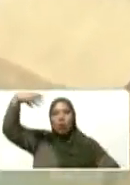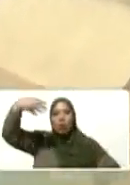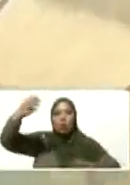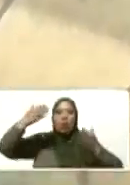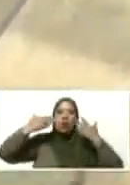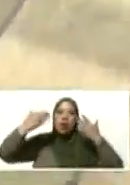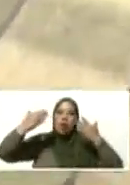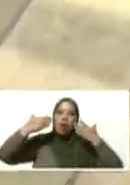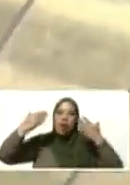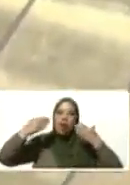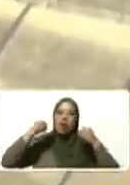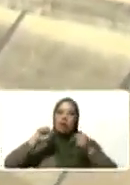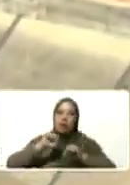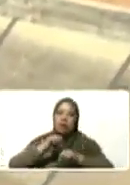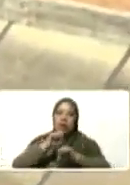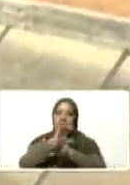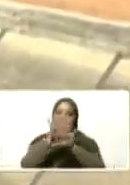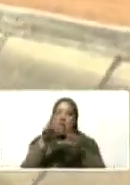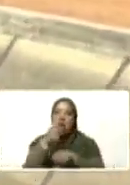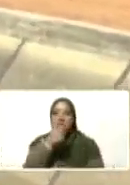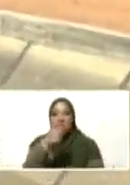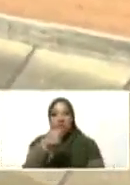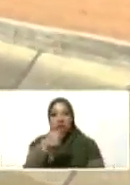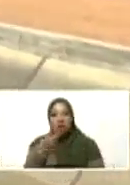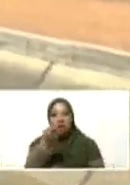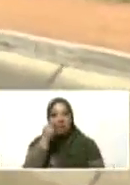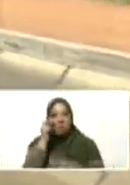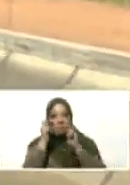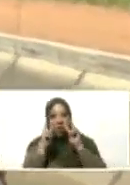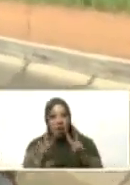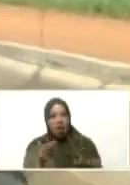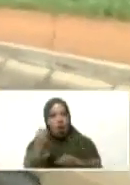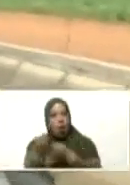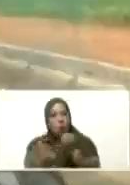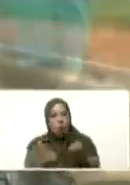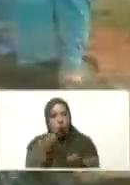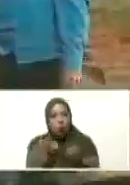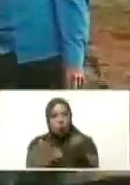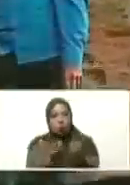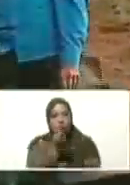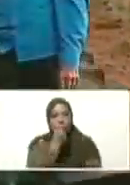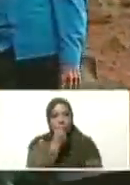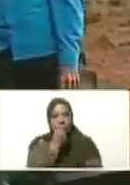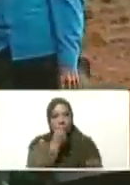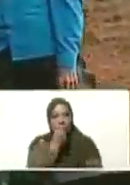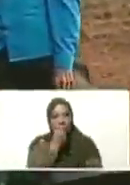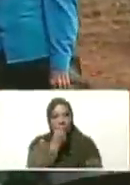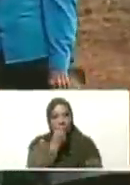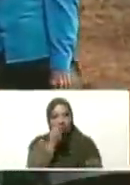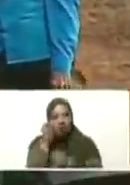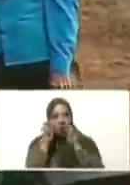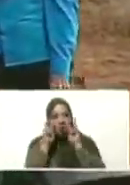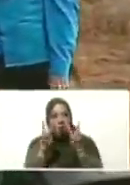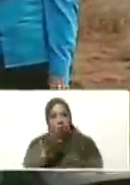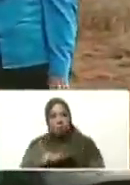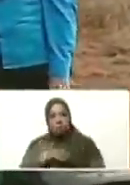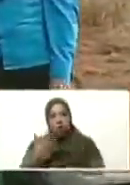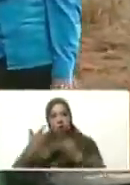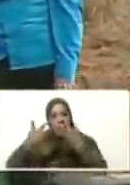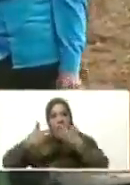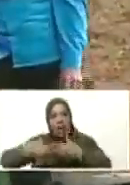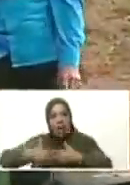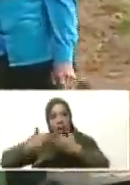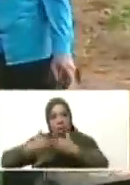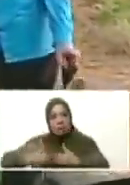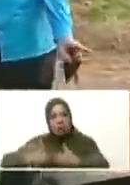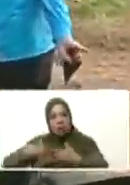estar aquí, presenciar el cultivo de soya y, bueno, apuestan a esta iniciativa y poder invertir ciertamente en